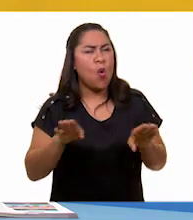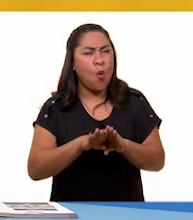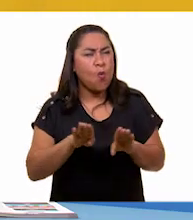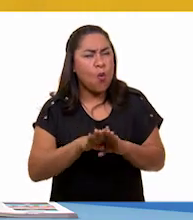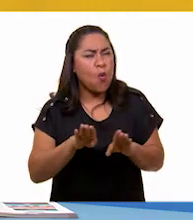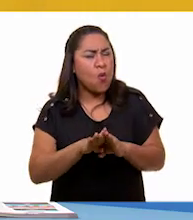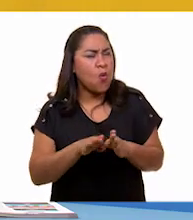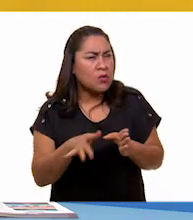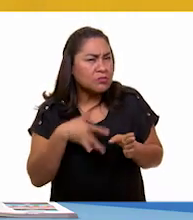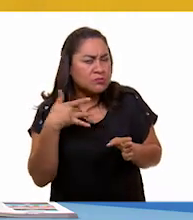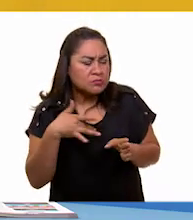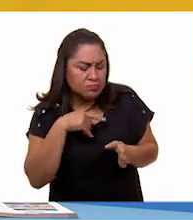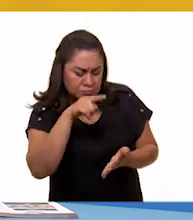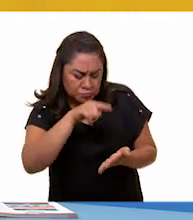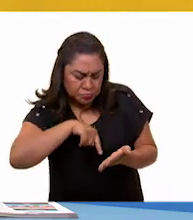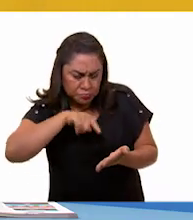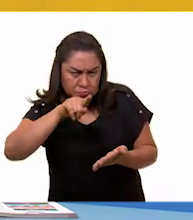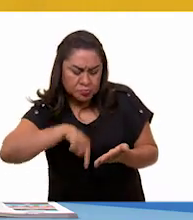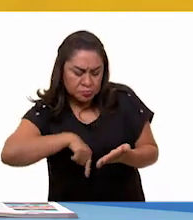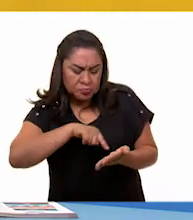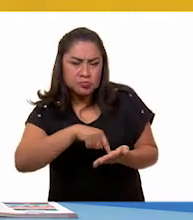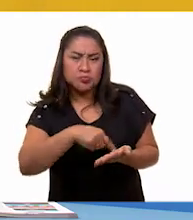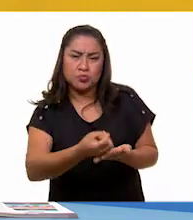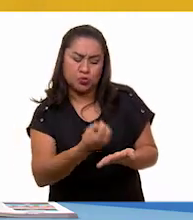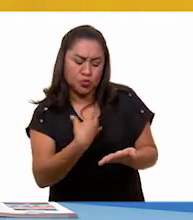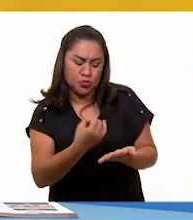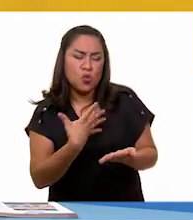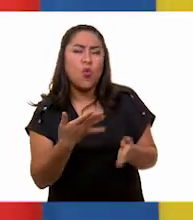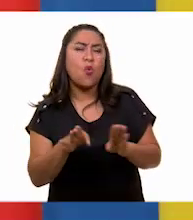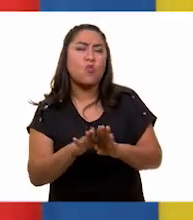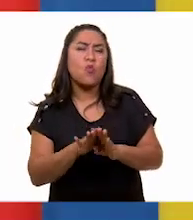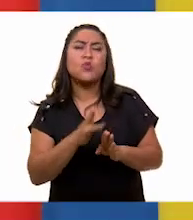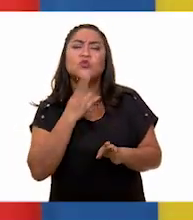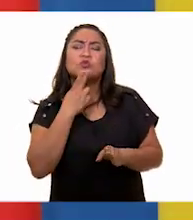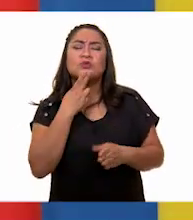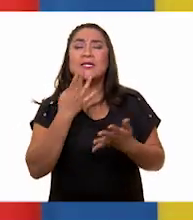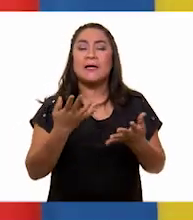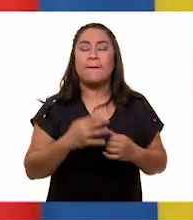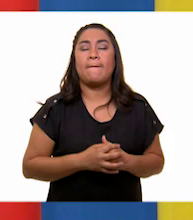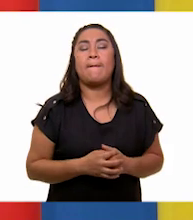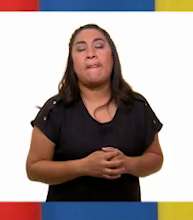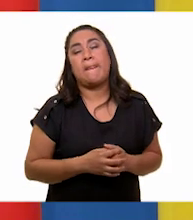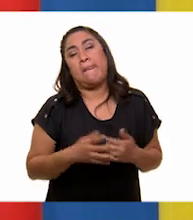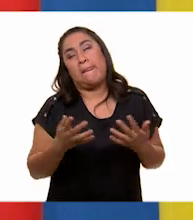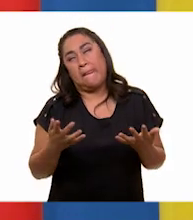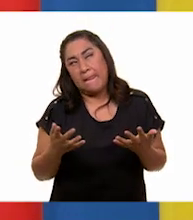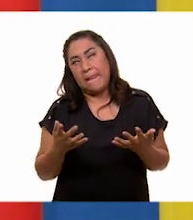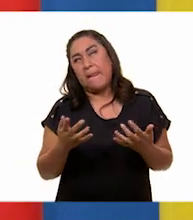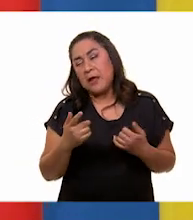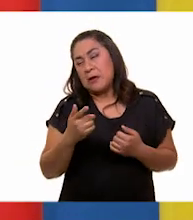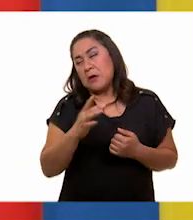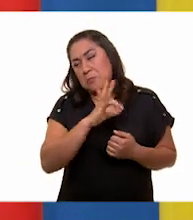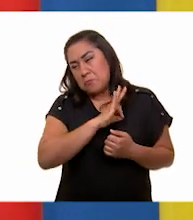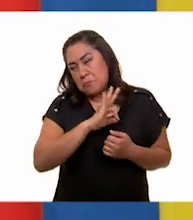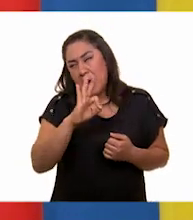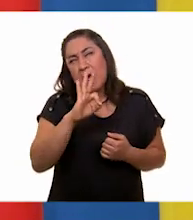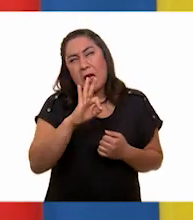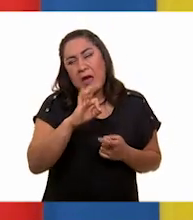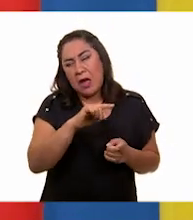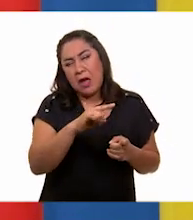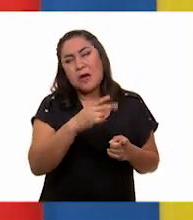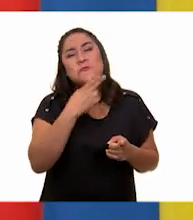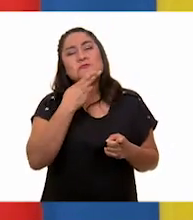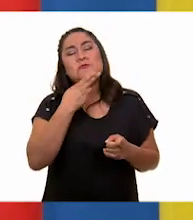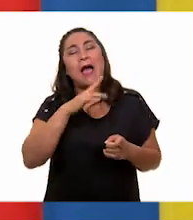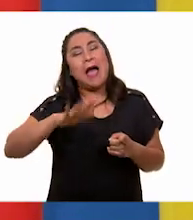usar la información que nos proporciona la tabla? Maestra, podemos usar el procedimiento que aprendimos en